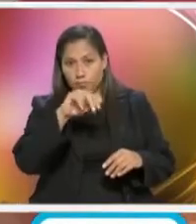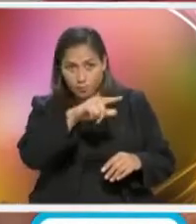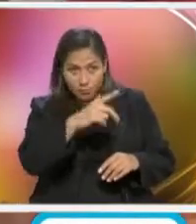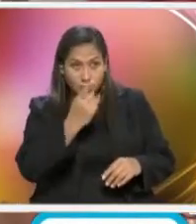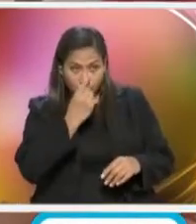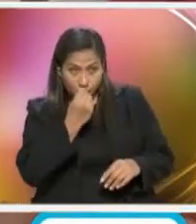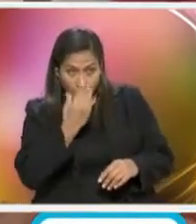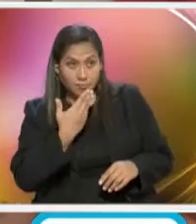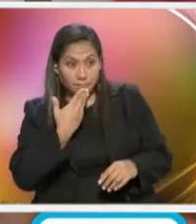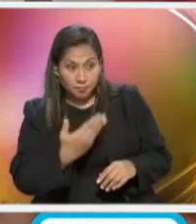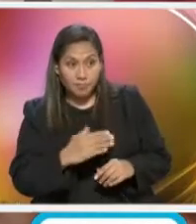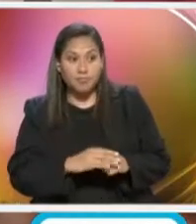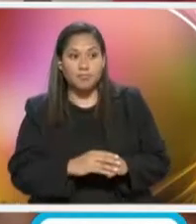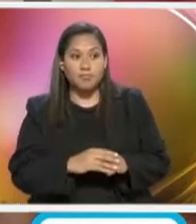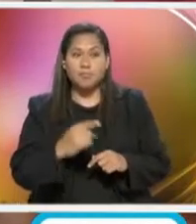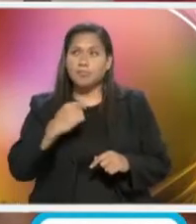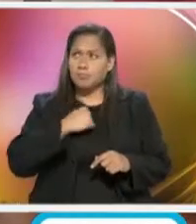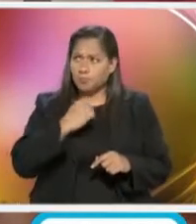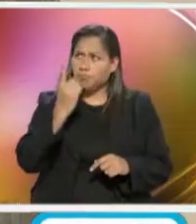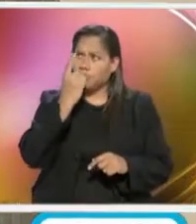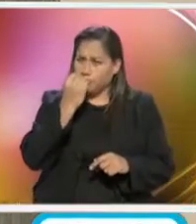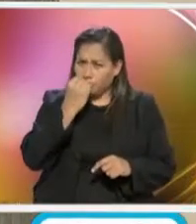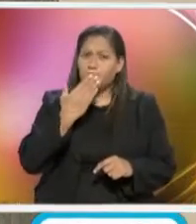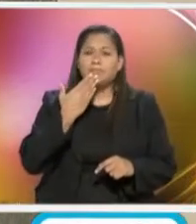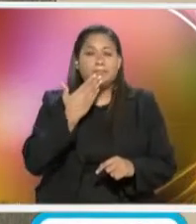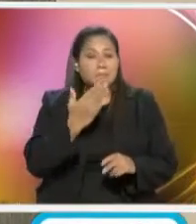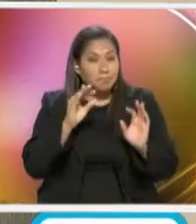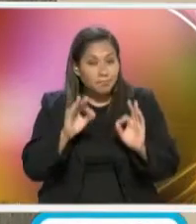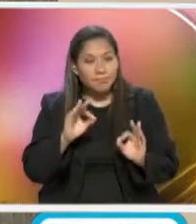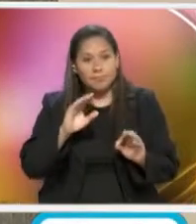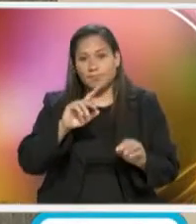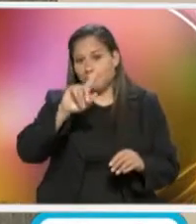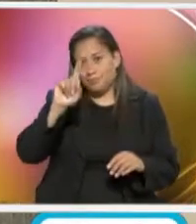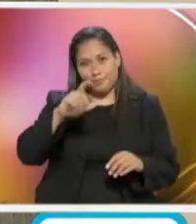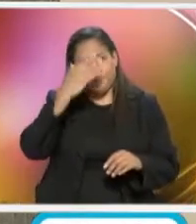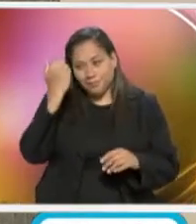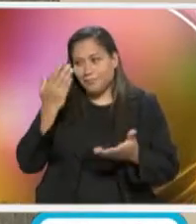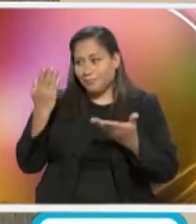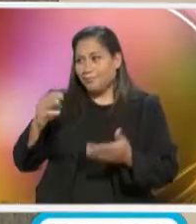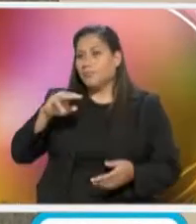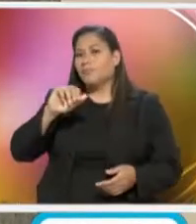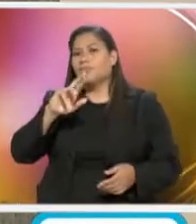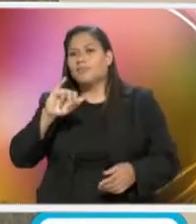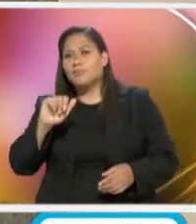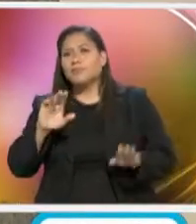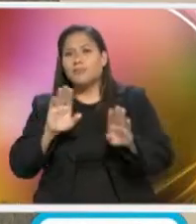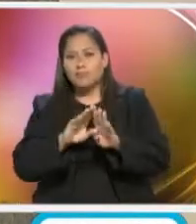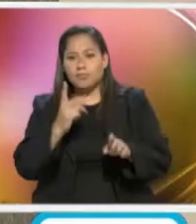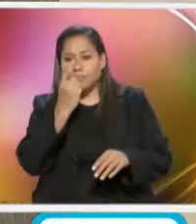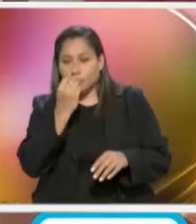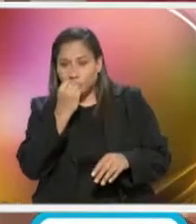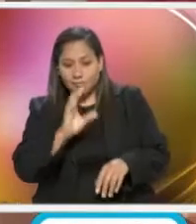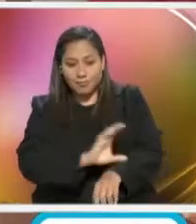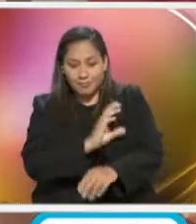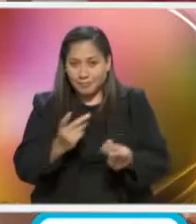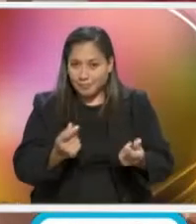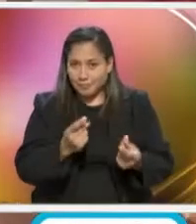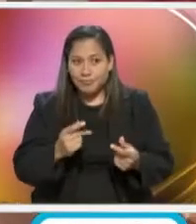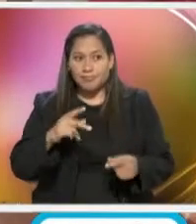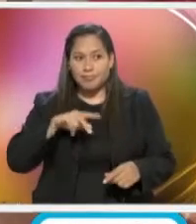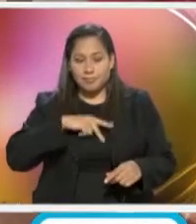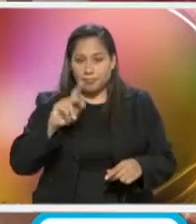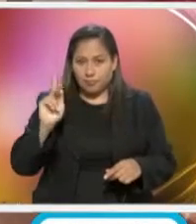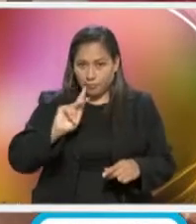¿desayunaste bien? Desayuné, pero bien a bien, no sé, y por eso, María, dinos cómo es un desayuno energético, porque mira, el mío